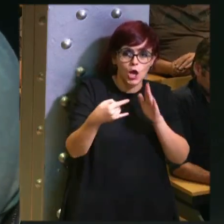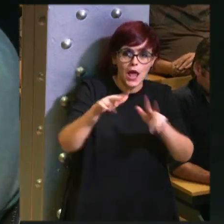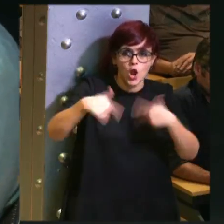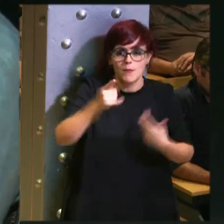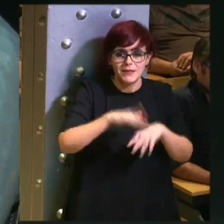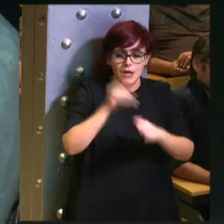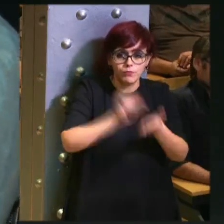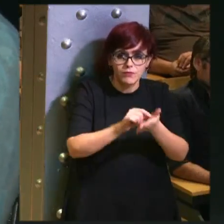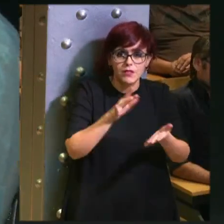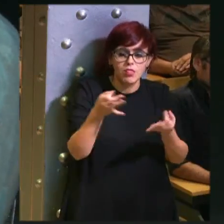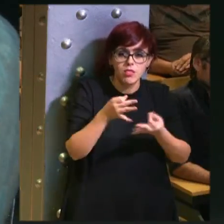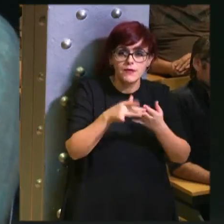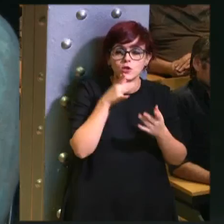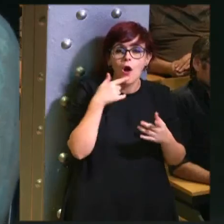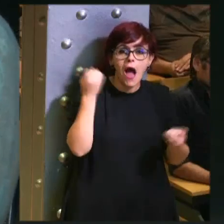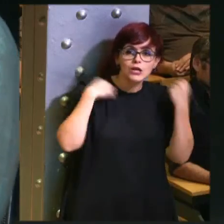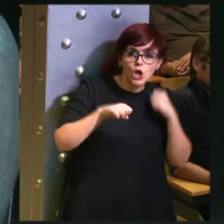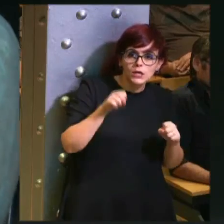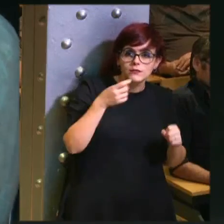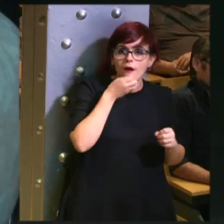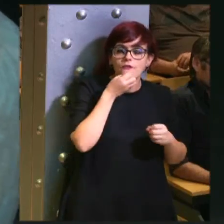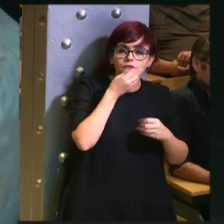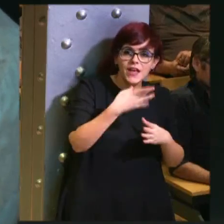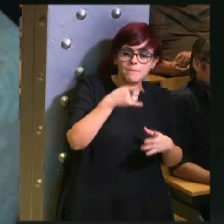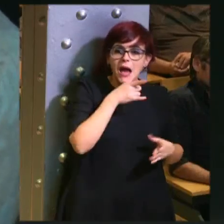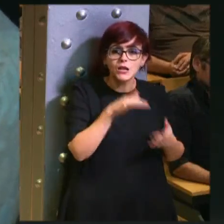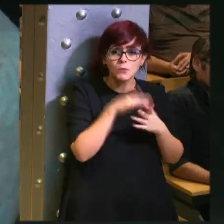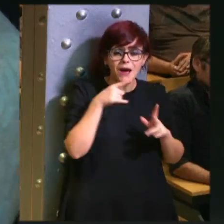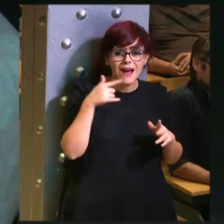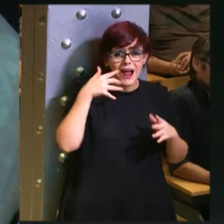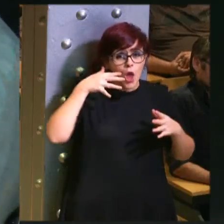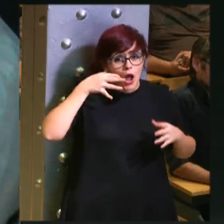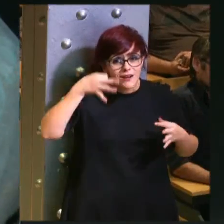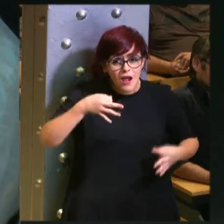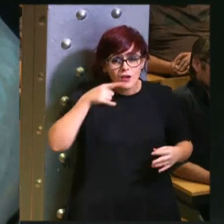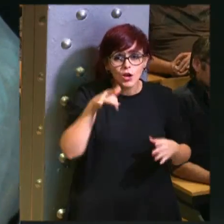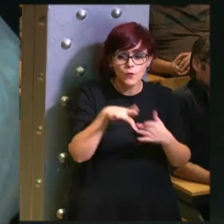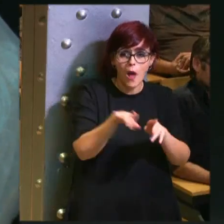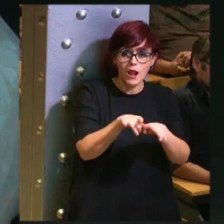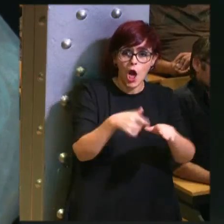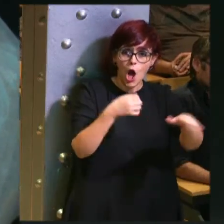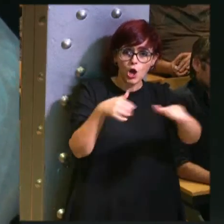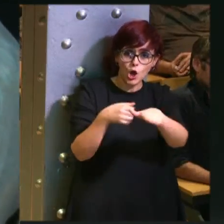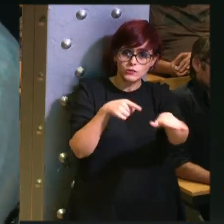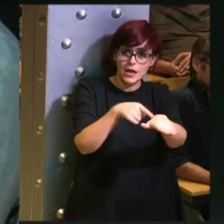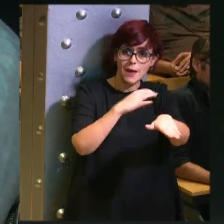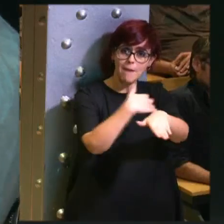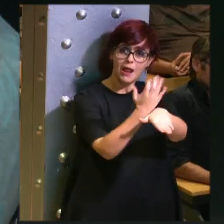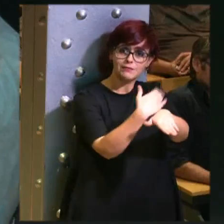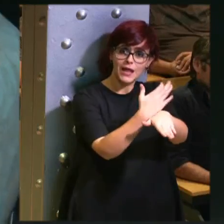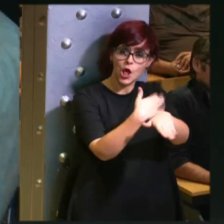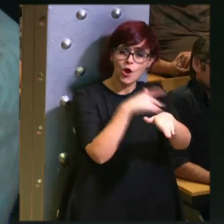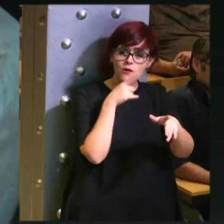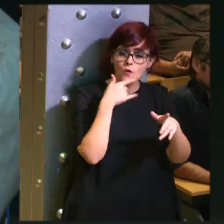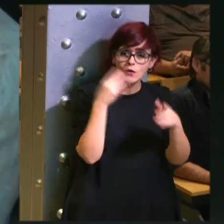permite, tenía que poder ver si los actores estaban haciéndolo bien. Así que mi primer rodaje en realidad virtual lo pasé en el maletero del coche que iba a 180 haciendo derrapes con un